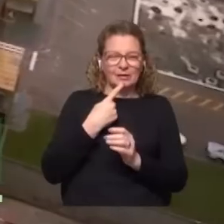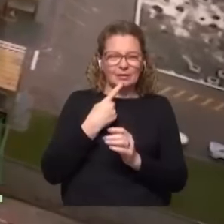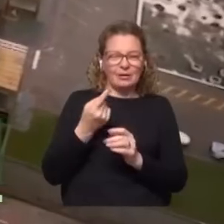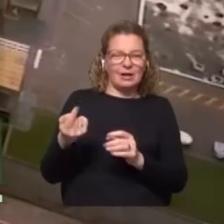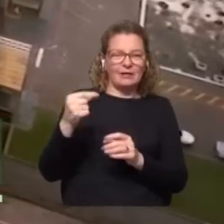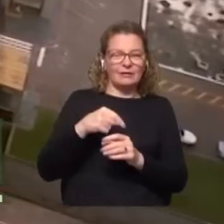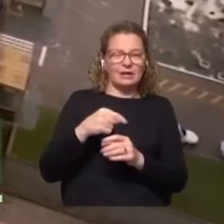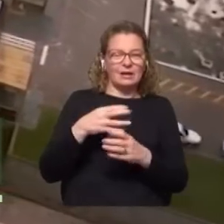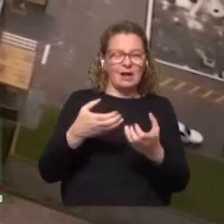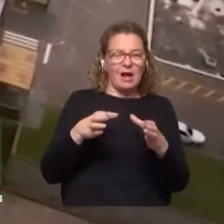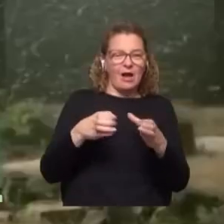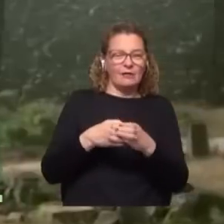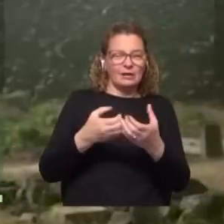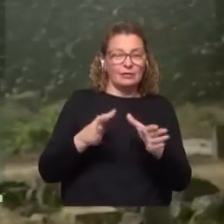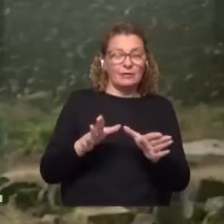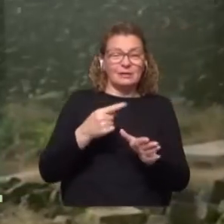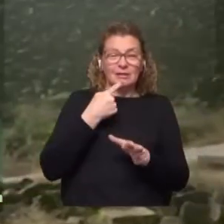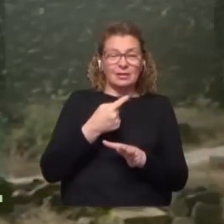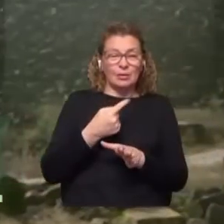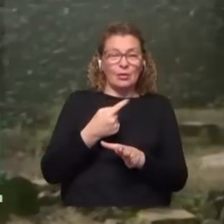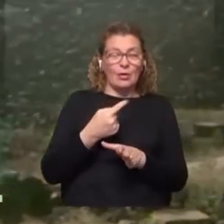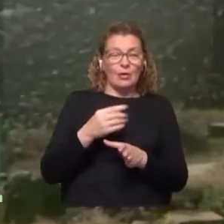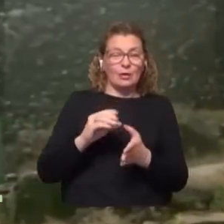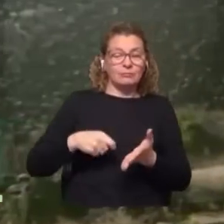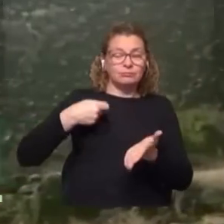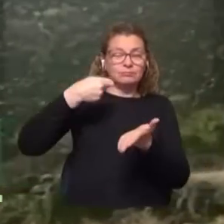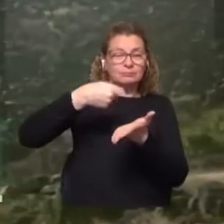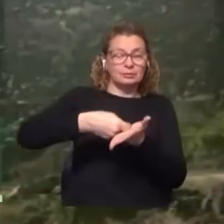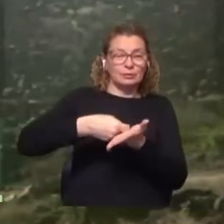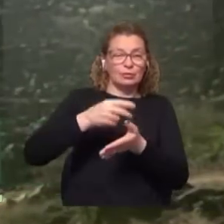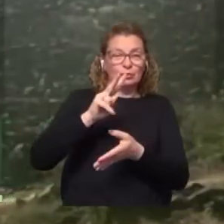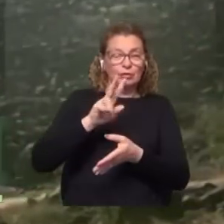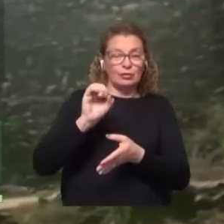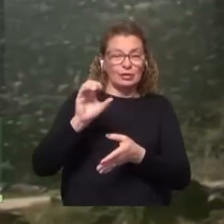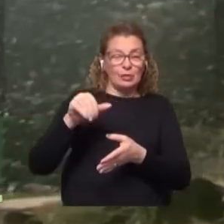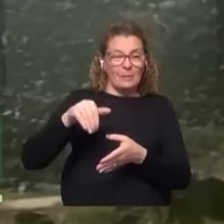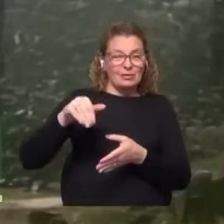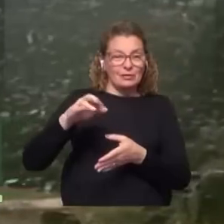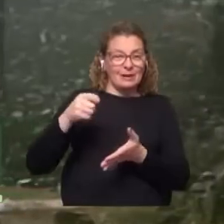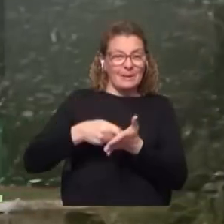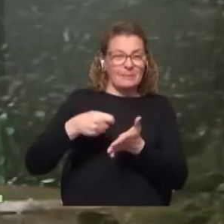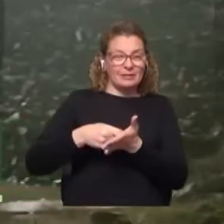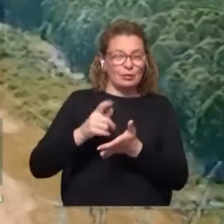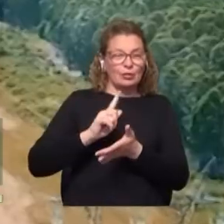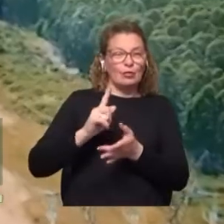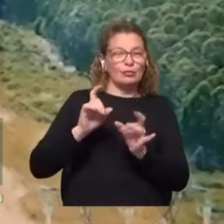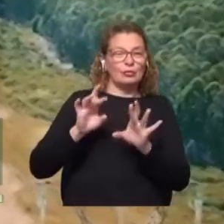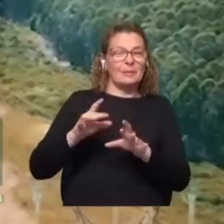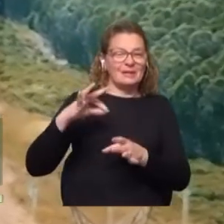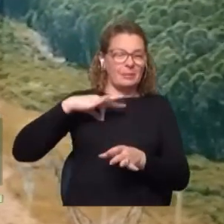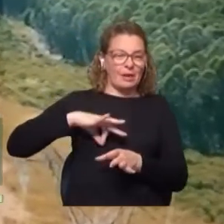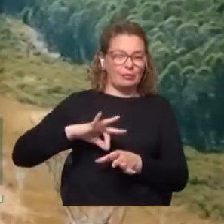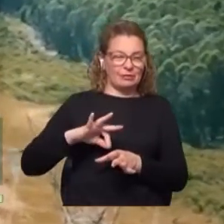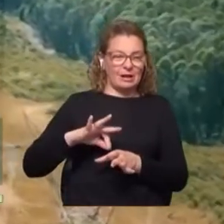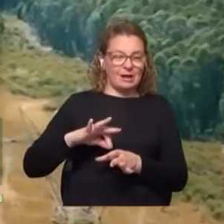provenientes de este Cabildo abierto y aseguró que el refuerzo presupuestario de 200 millones de pesos no es para cubrir esos salarios